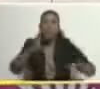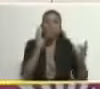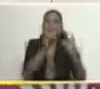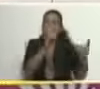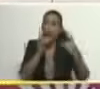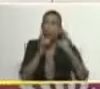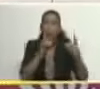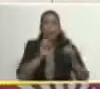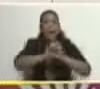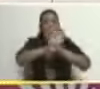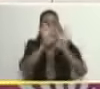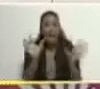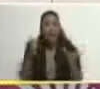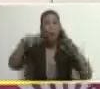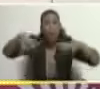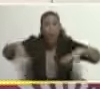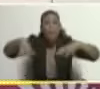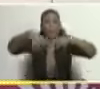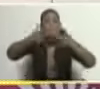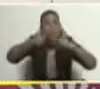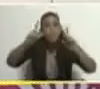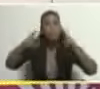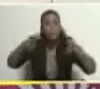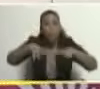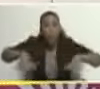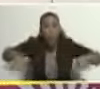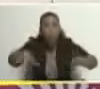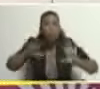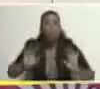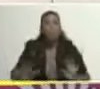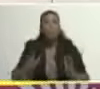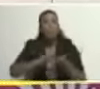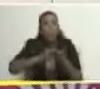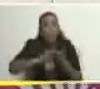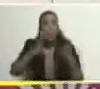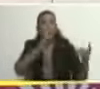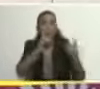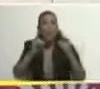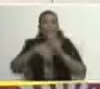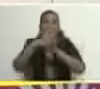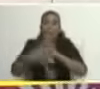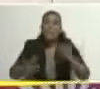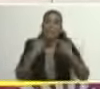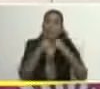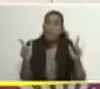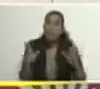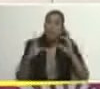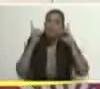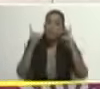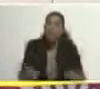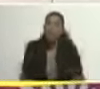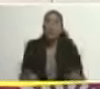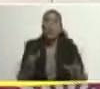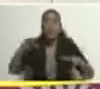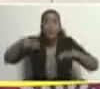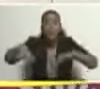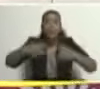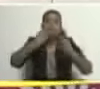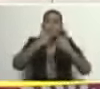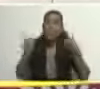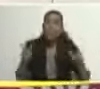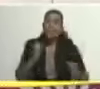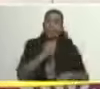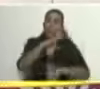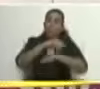diálogo basado en la creación de 2 estados que permita a Palestina el ejercicio del derecho a la libre determinación como Estado independiente